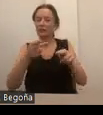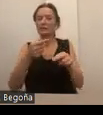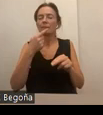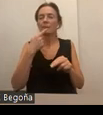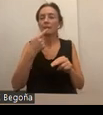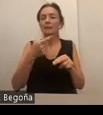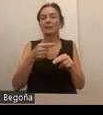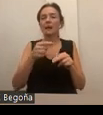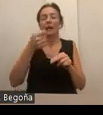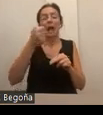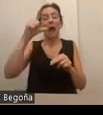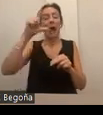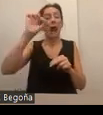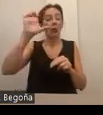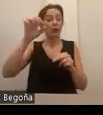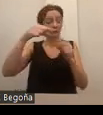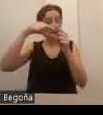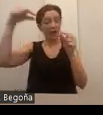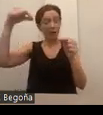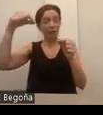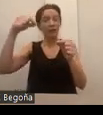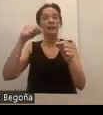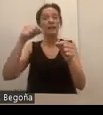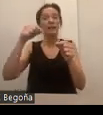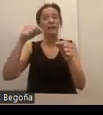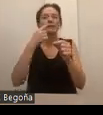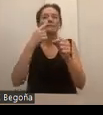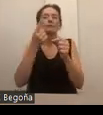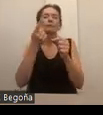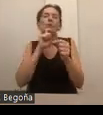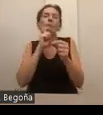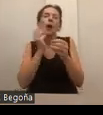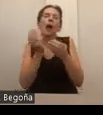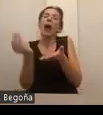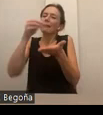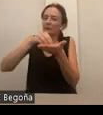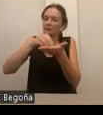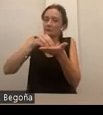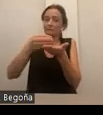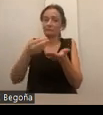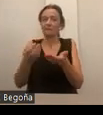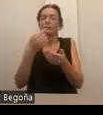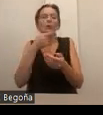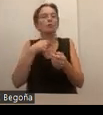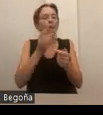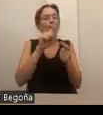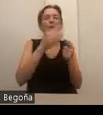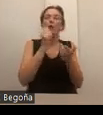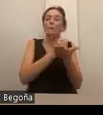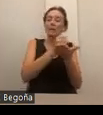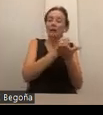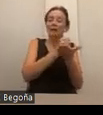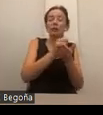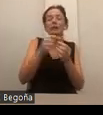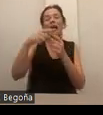el aloe vera actuaría como coadyuvante. Es decir, tenemos otro medicamento que es el que realmente hace la función, y el aloe vera